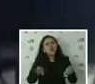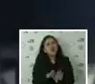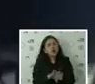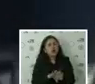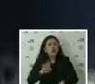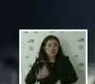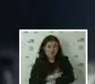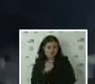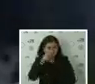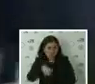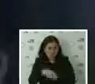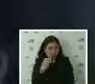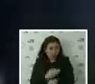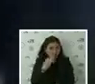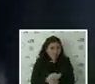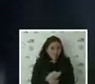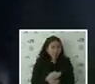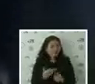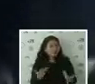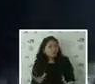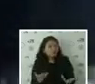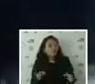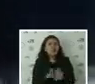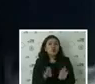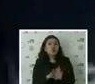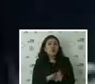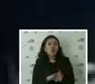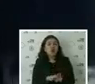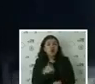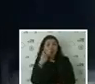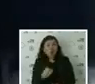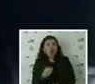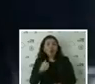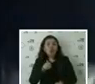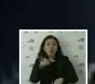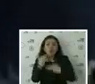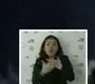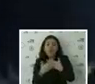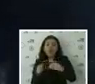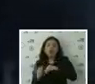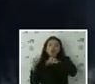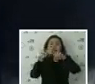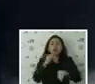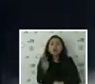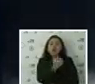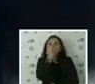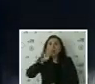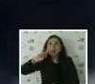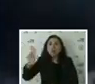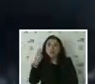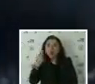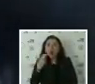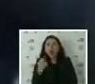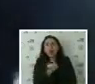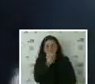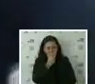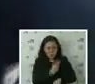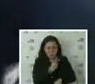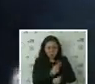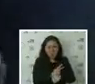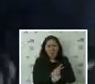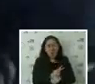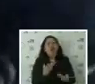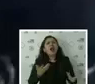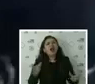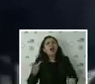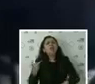qué? Porque ahorita ya, digamos, 3 personas ya vamos a la universidad, una persona va a la prepa, y